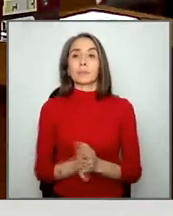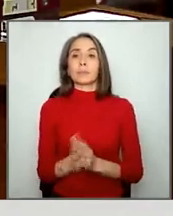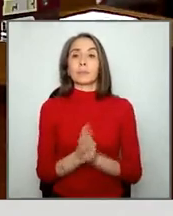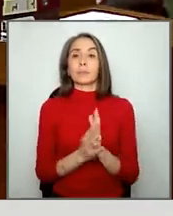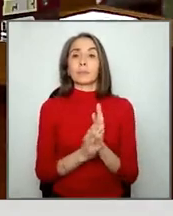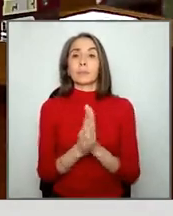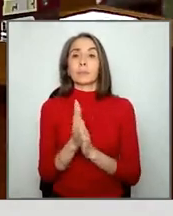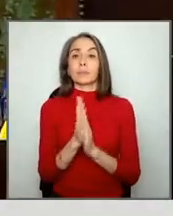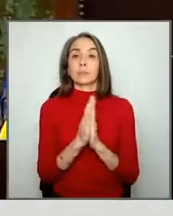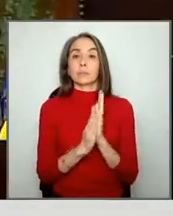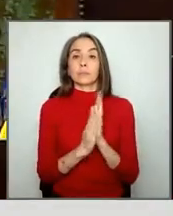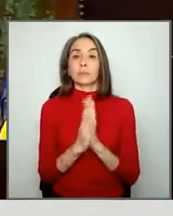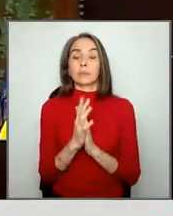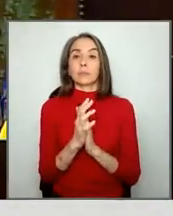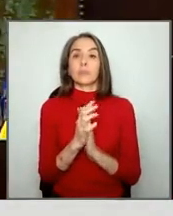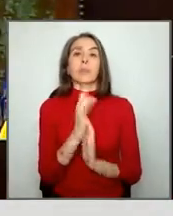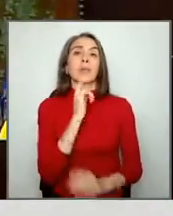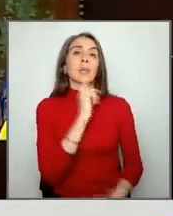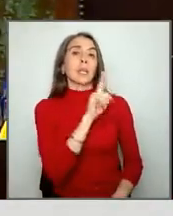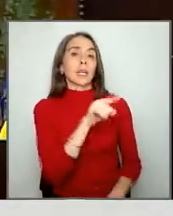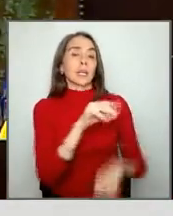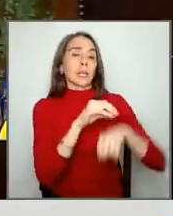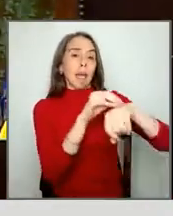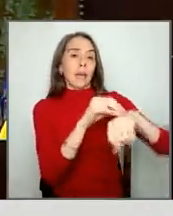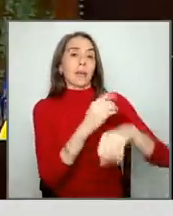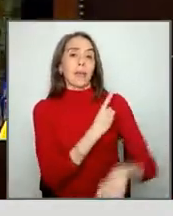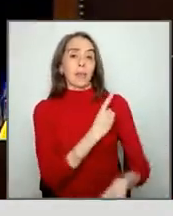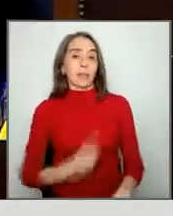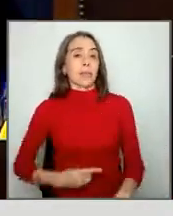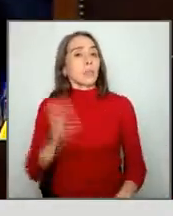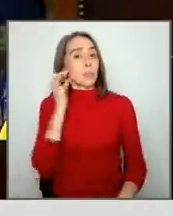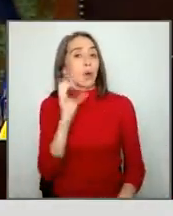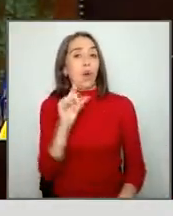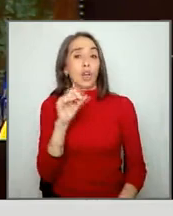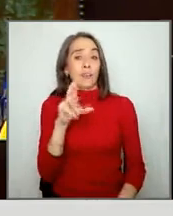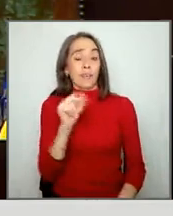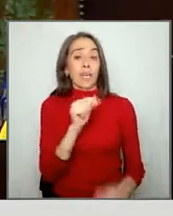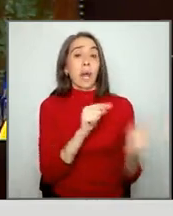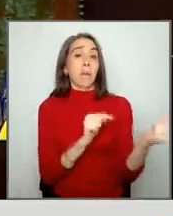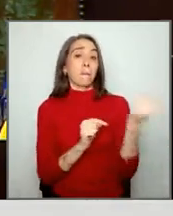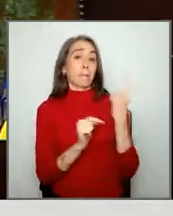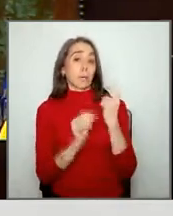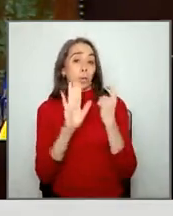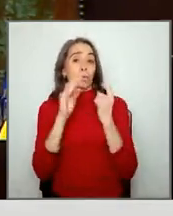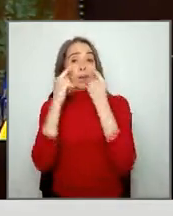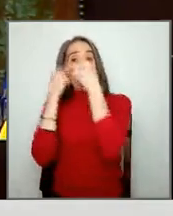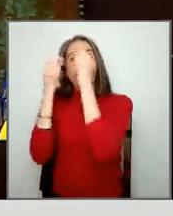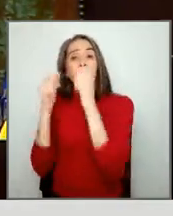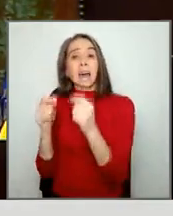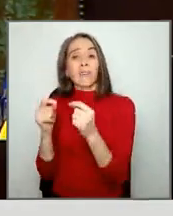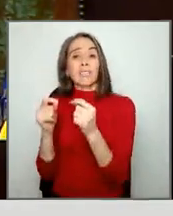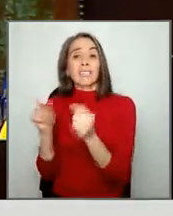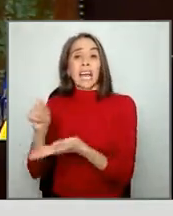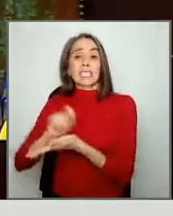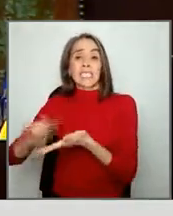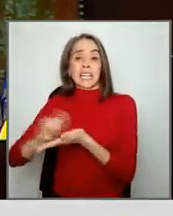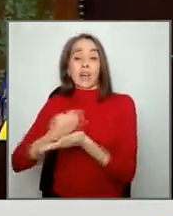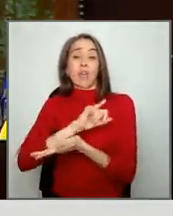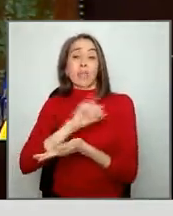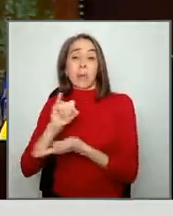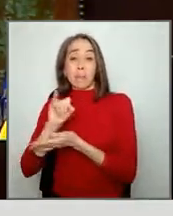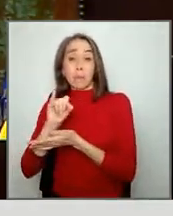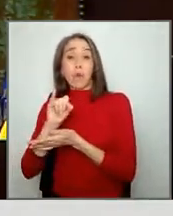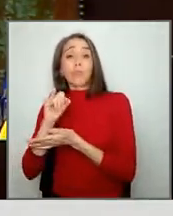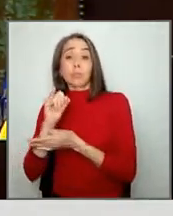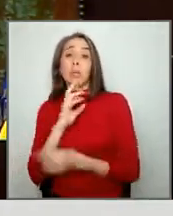le parece a diputado Olivera que lo revisemos con la secretaría y le demos respuesta a su a su consulta Mientras tanto le doy la palabra Don Marcos y